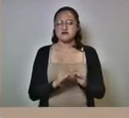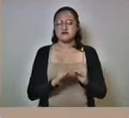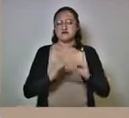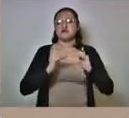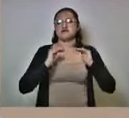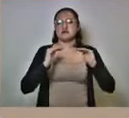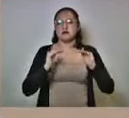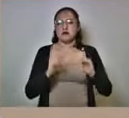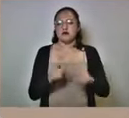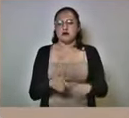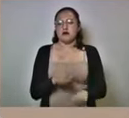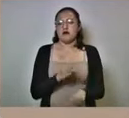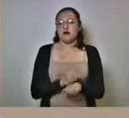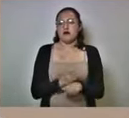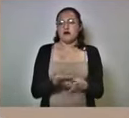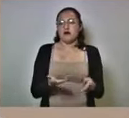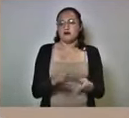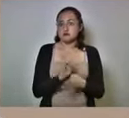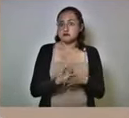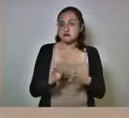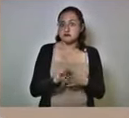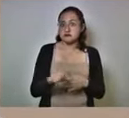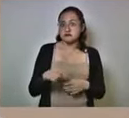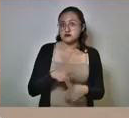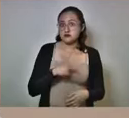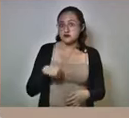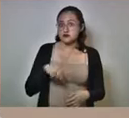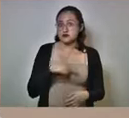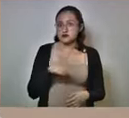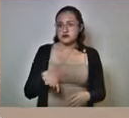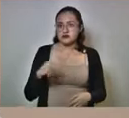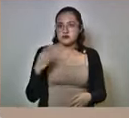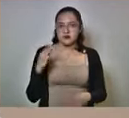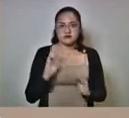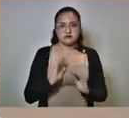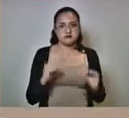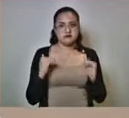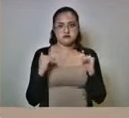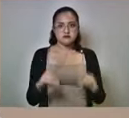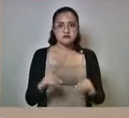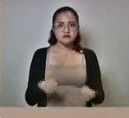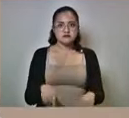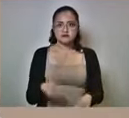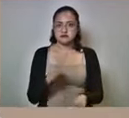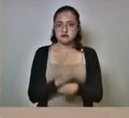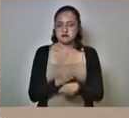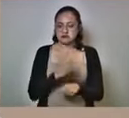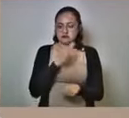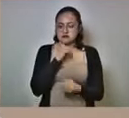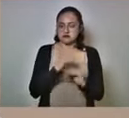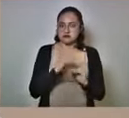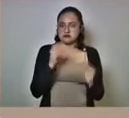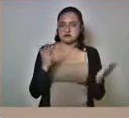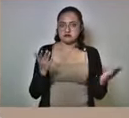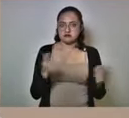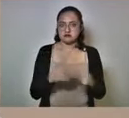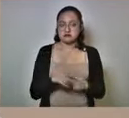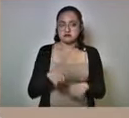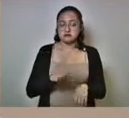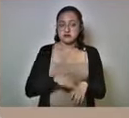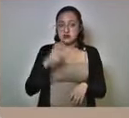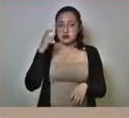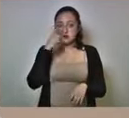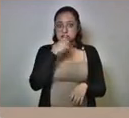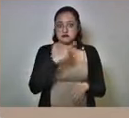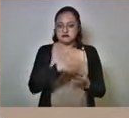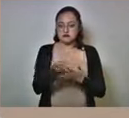Entonces, para nosotros es mayo. Es mayo cuando estamos en el momento más complicado